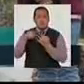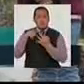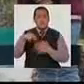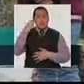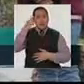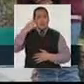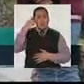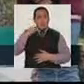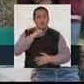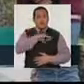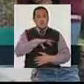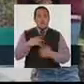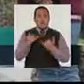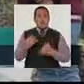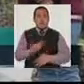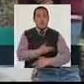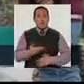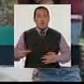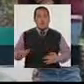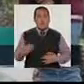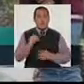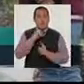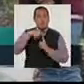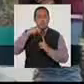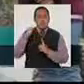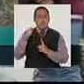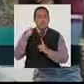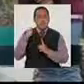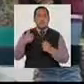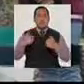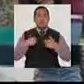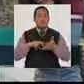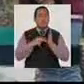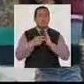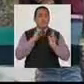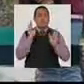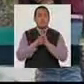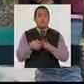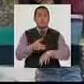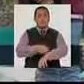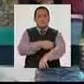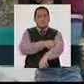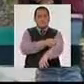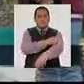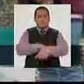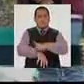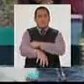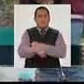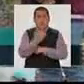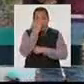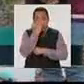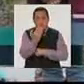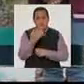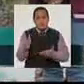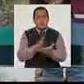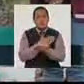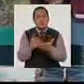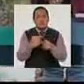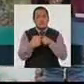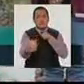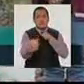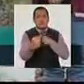política social del gobierno del presidente Ollantumala. No se trata de remangarnos la manga, porque al frente no hay ningún